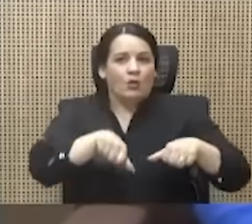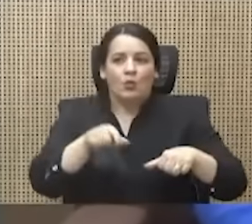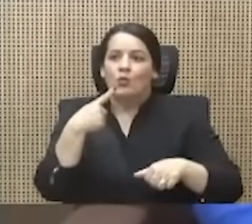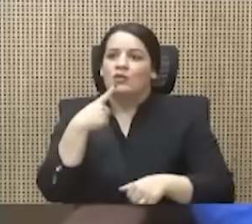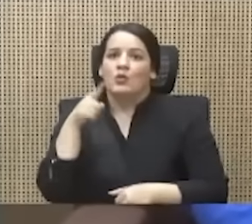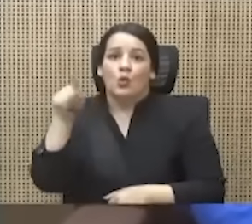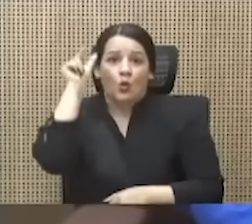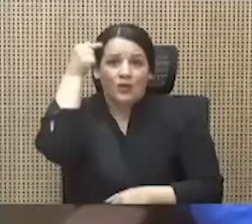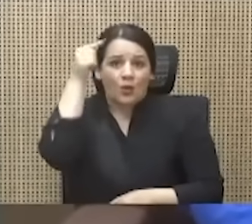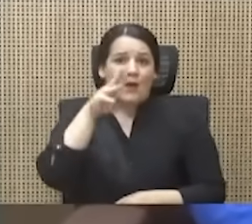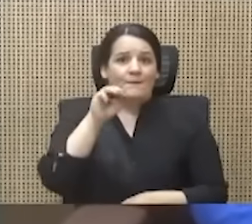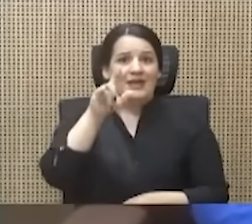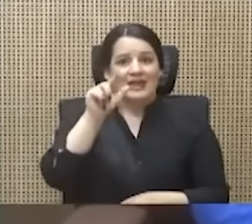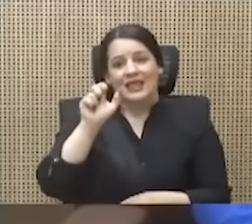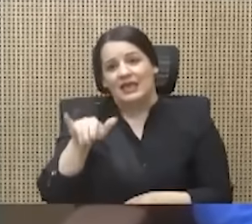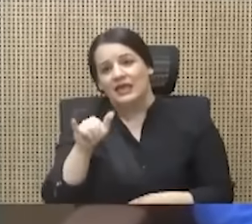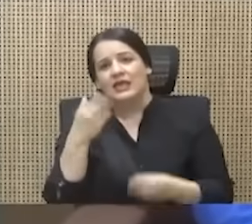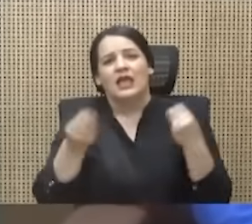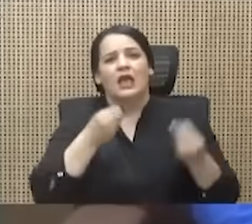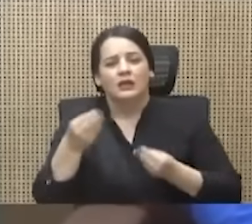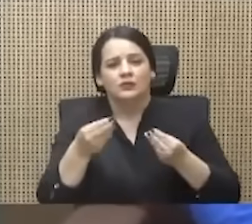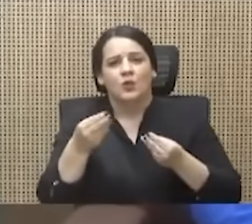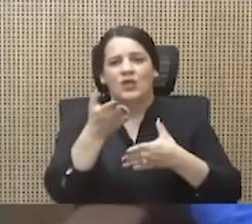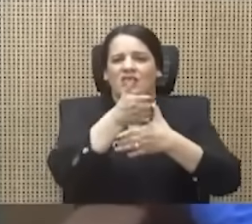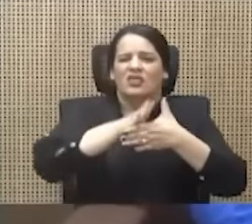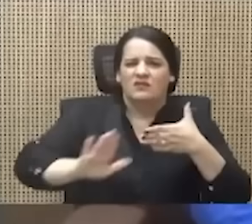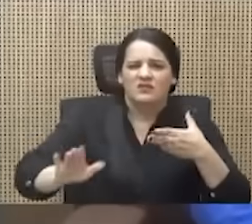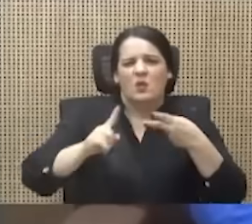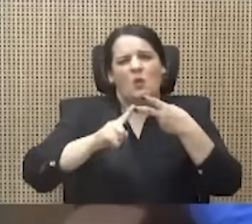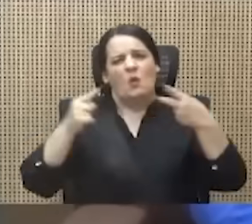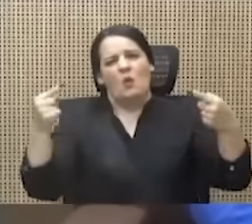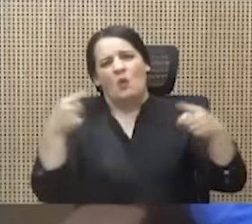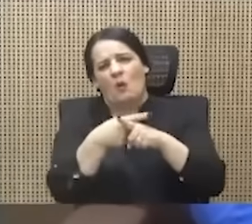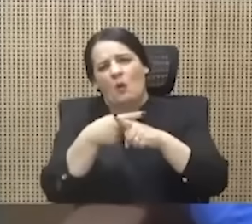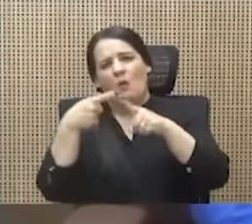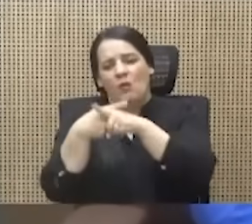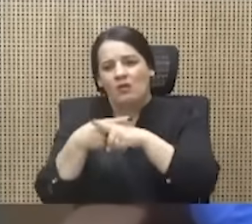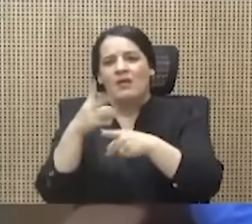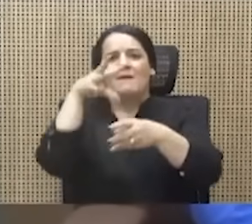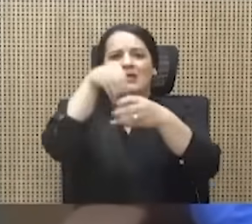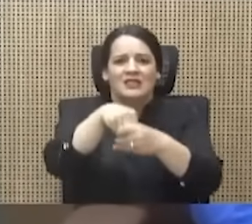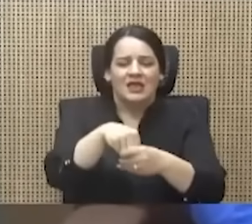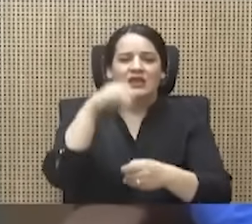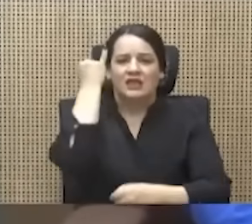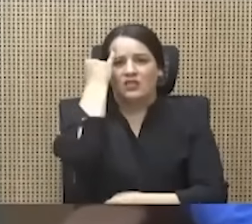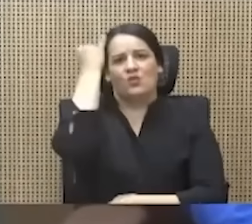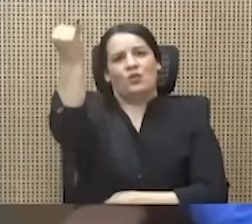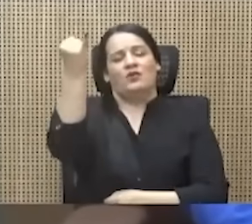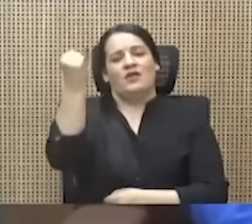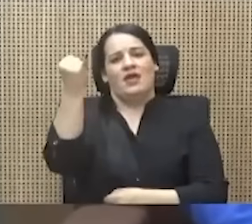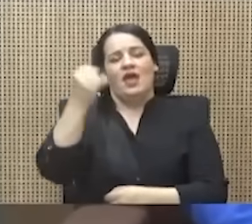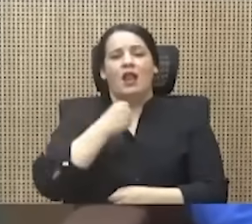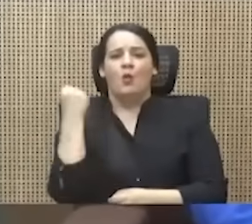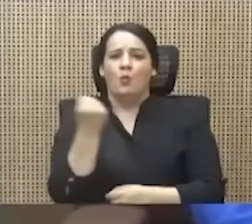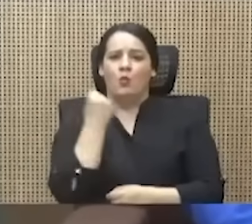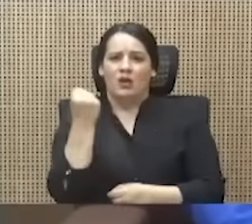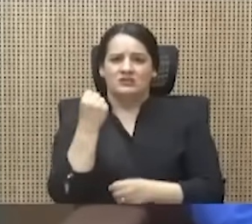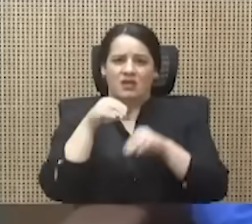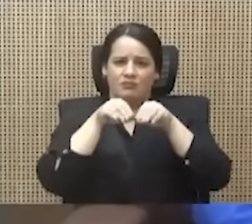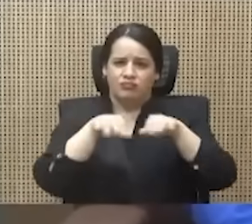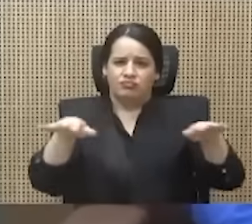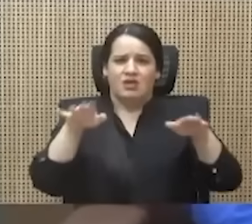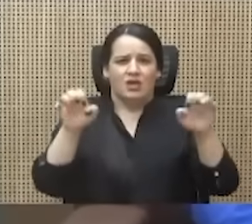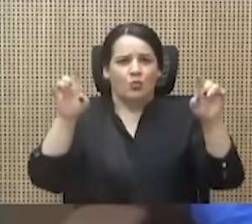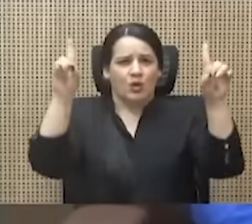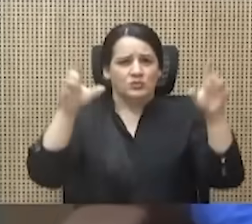que han hecho es provocar división, provocar conflicto y básicamente meter una ideología a la fuerza en la educación. También escuchamos